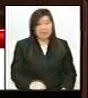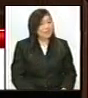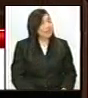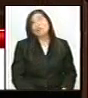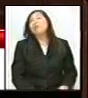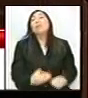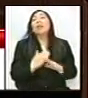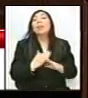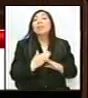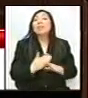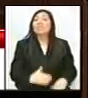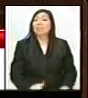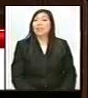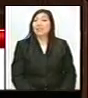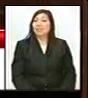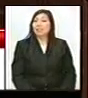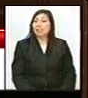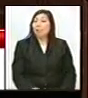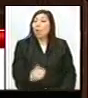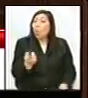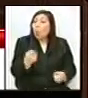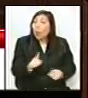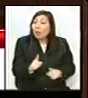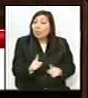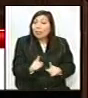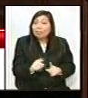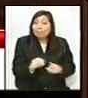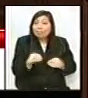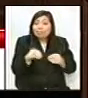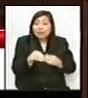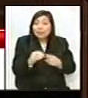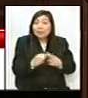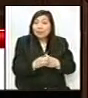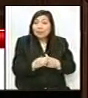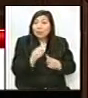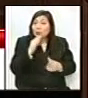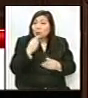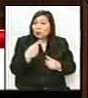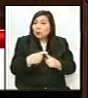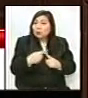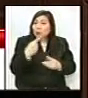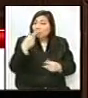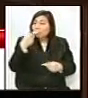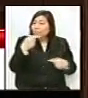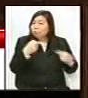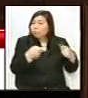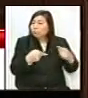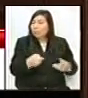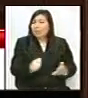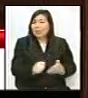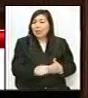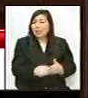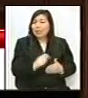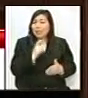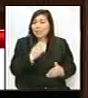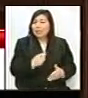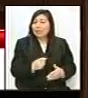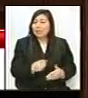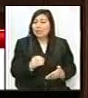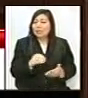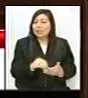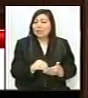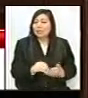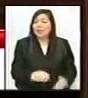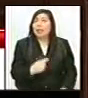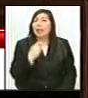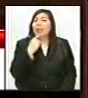la defensa se defendió en la subcomisión fue de una suma de delitos que habían sido consignados